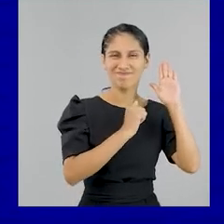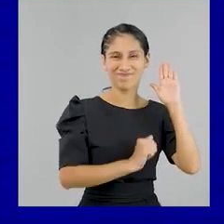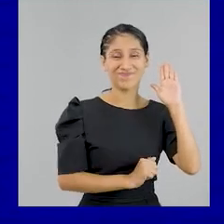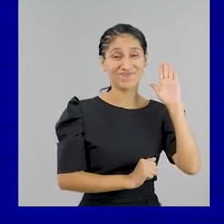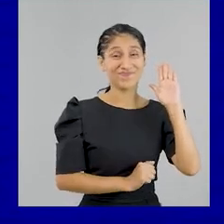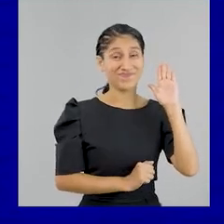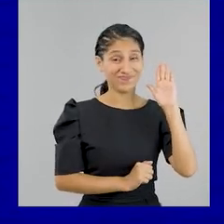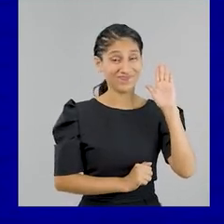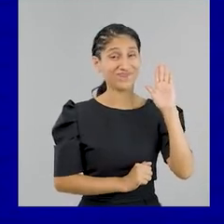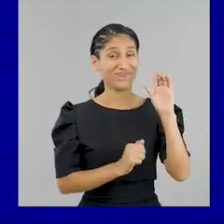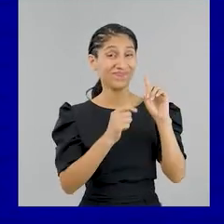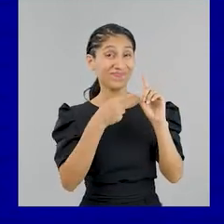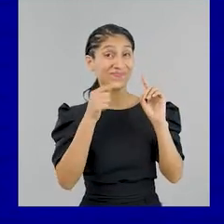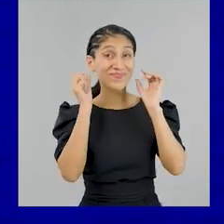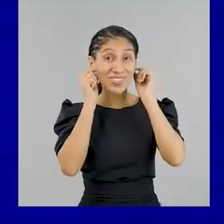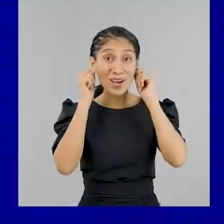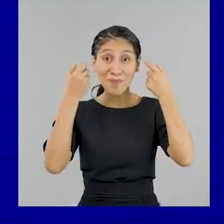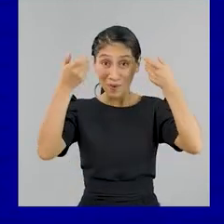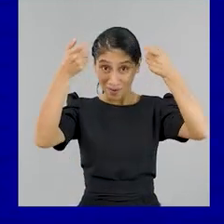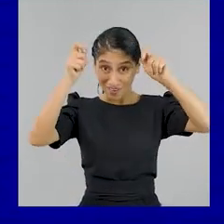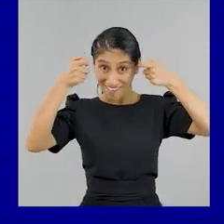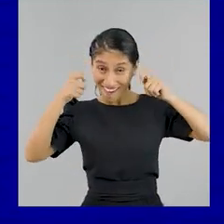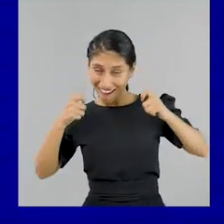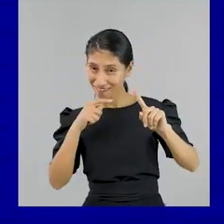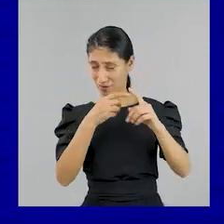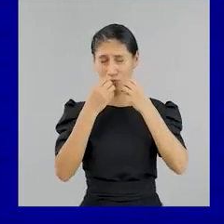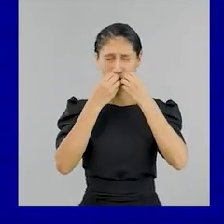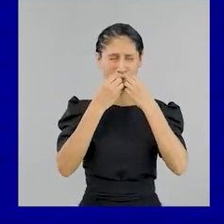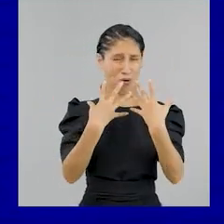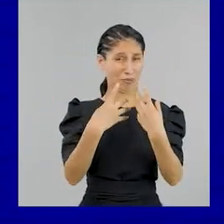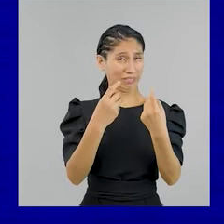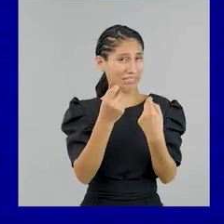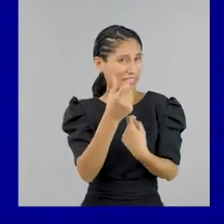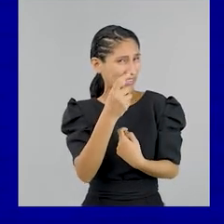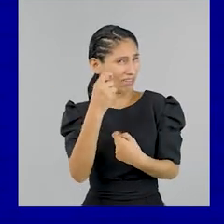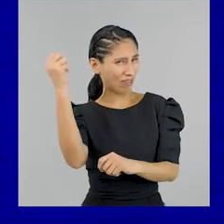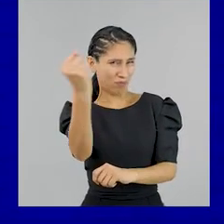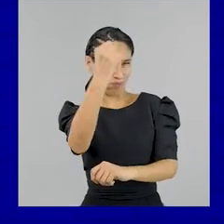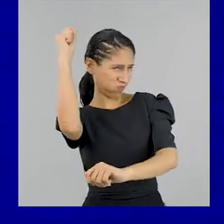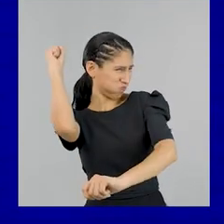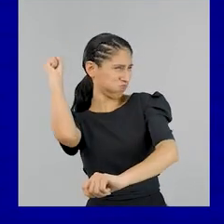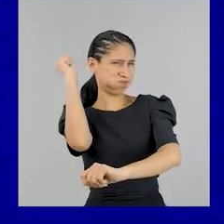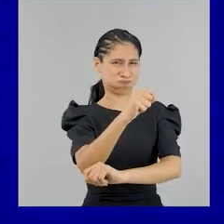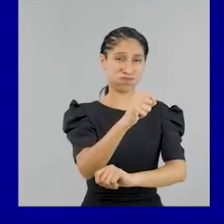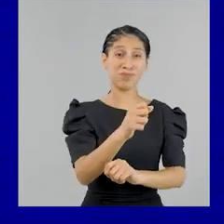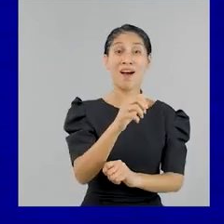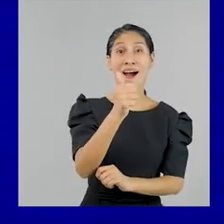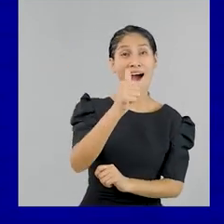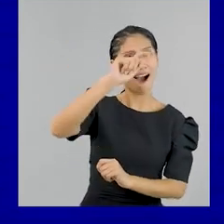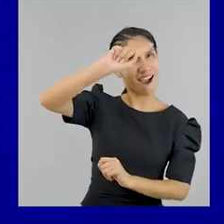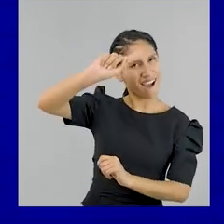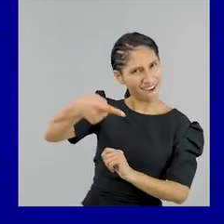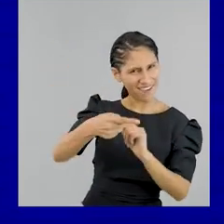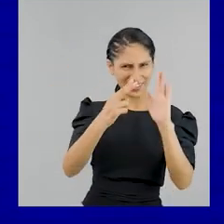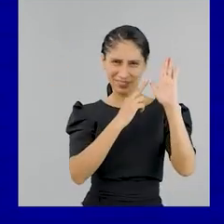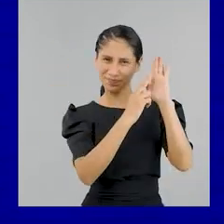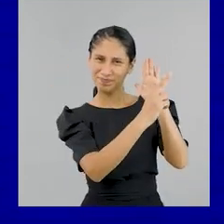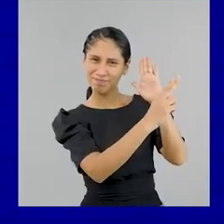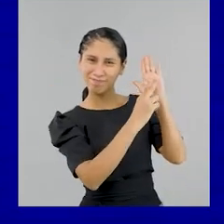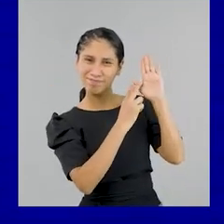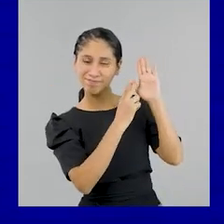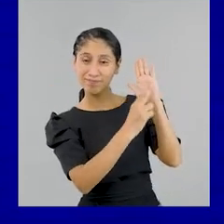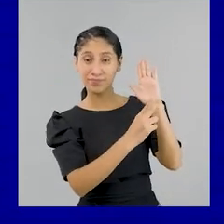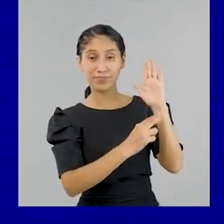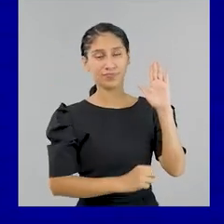casi logró la derrota de la ocupación española del Perú andino. A. Ni siquiera durante el siglo siguiente era